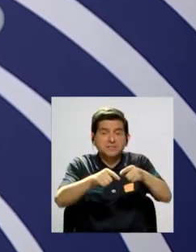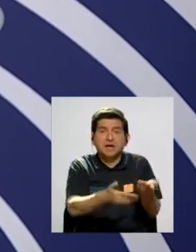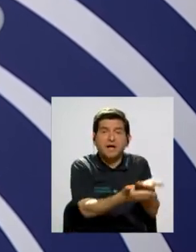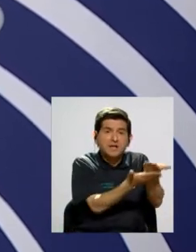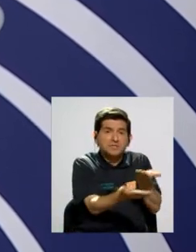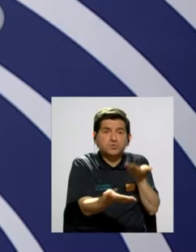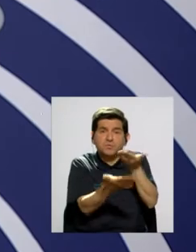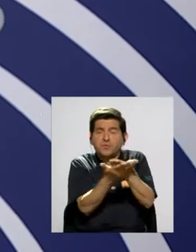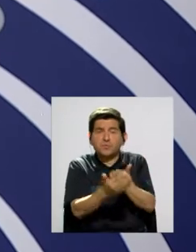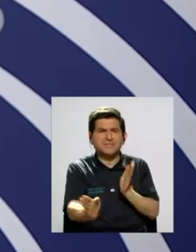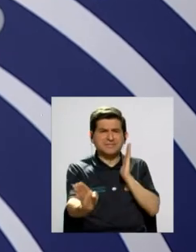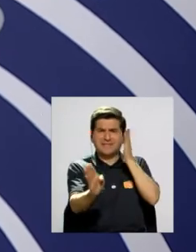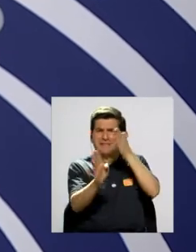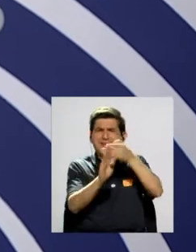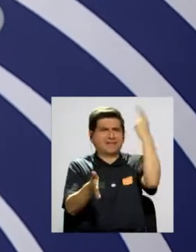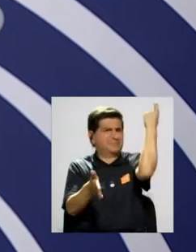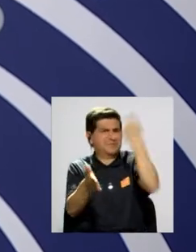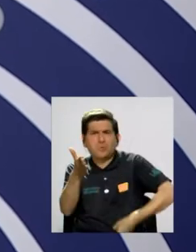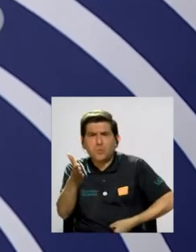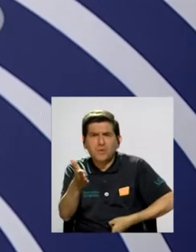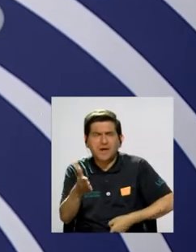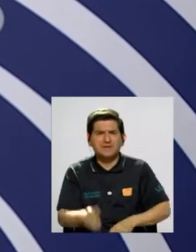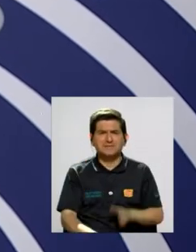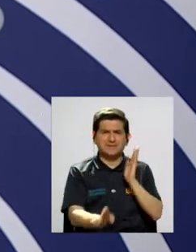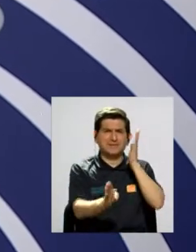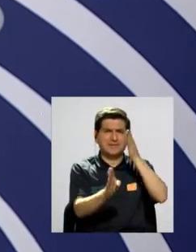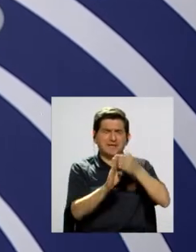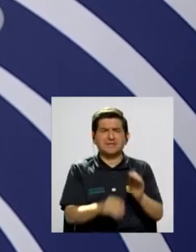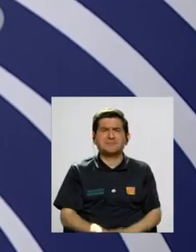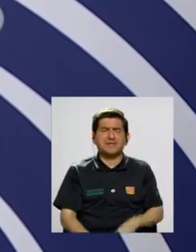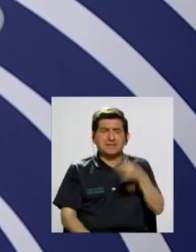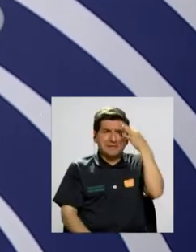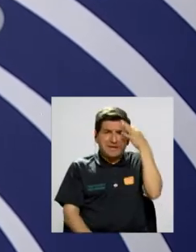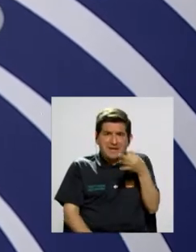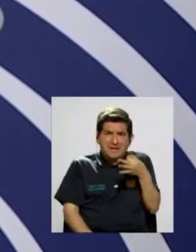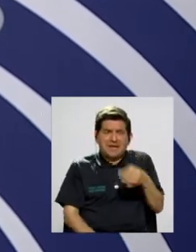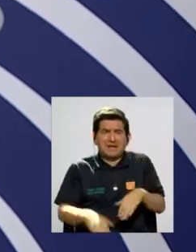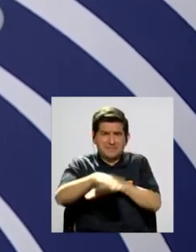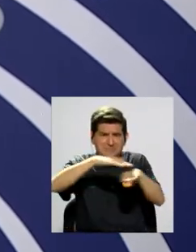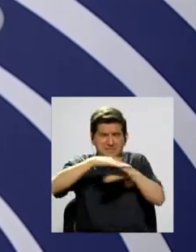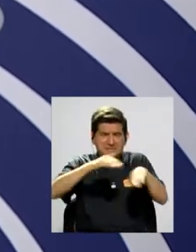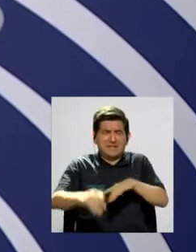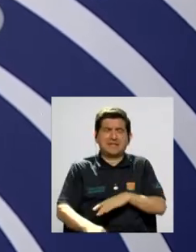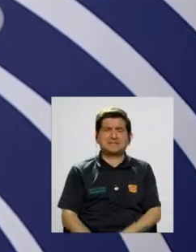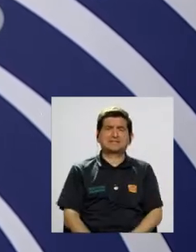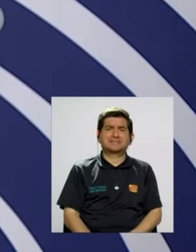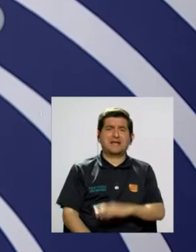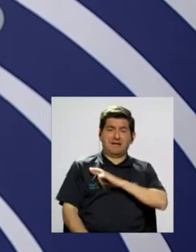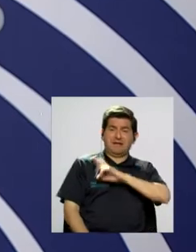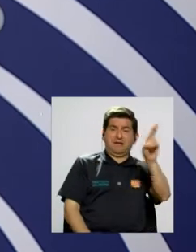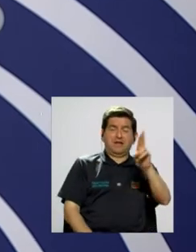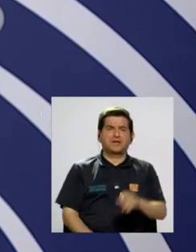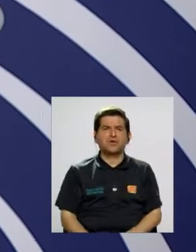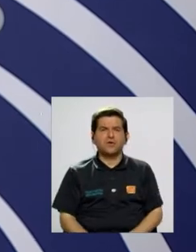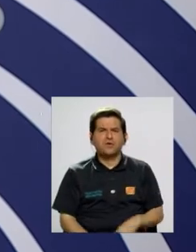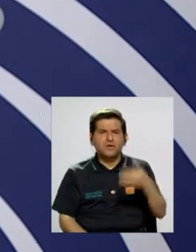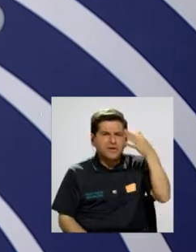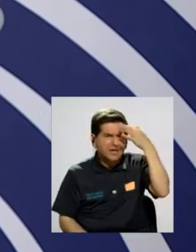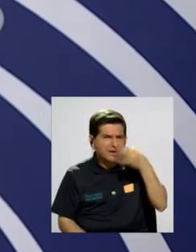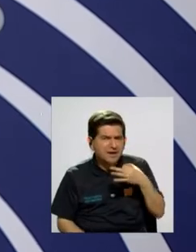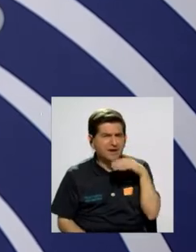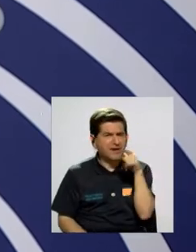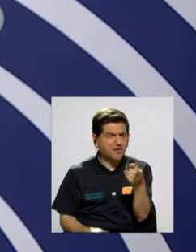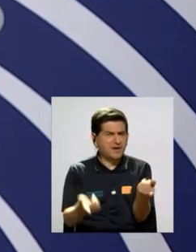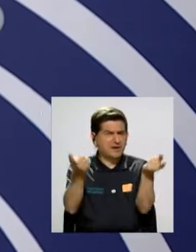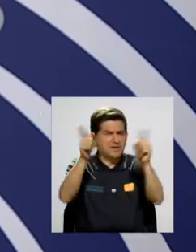propuestas abiertamente autoritaristas, abiertamente teocráticas. Si esta opción democrática, que me parece y espero yo que haya sido